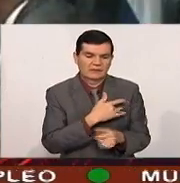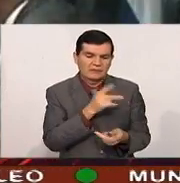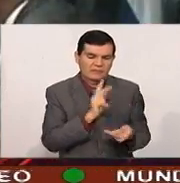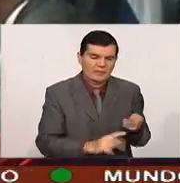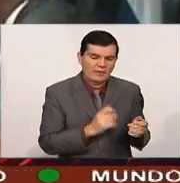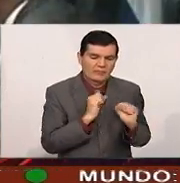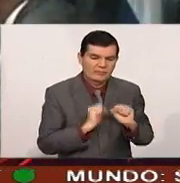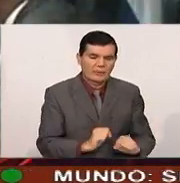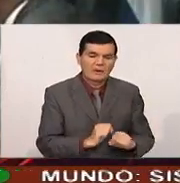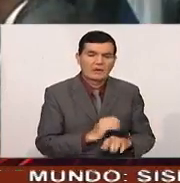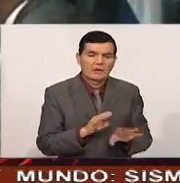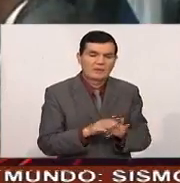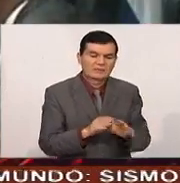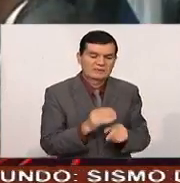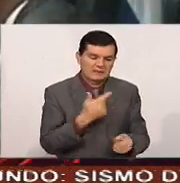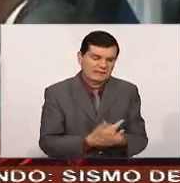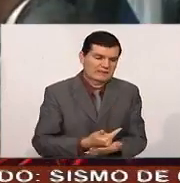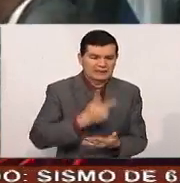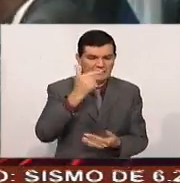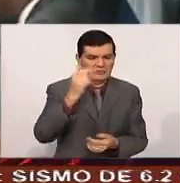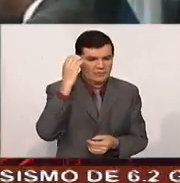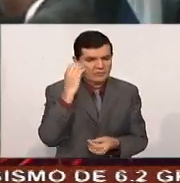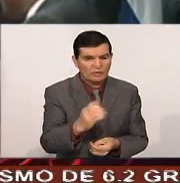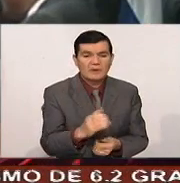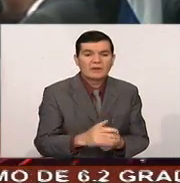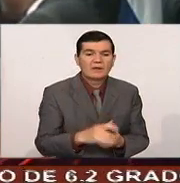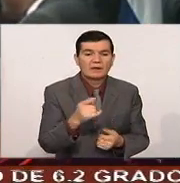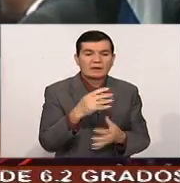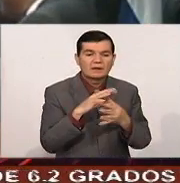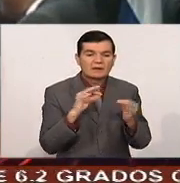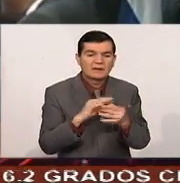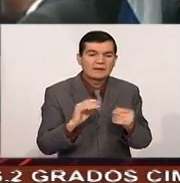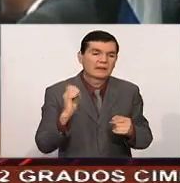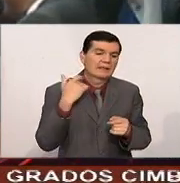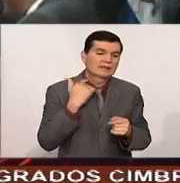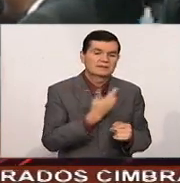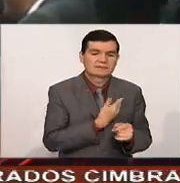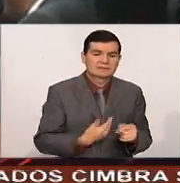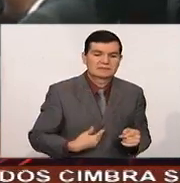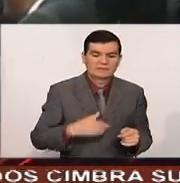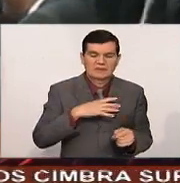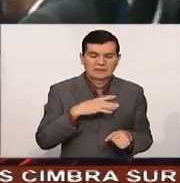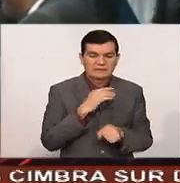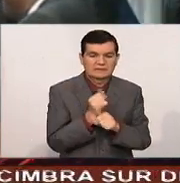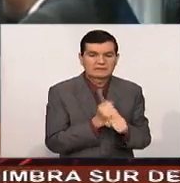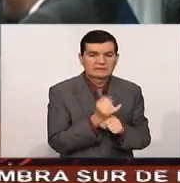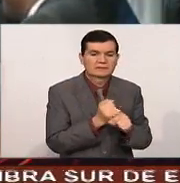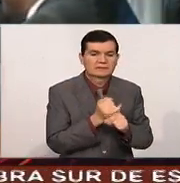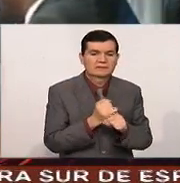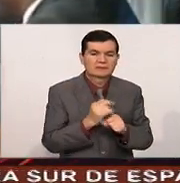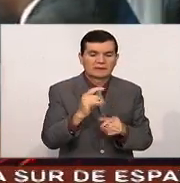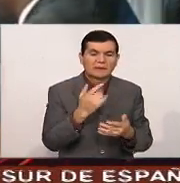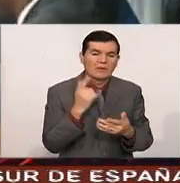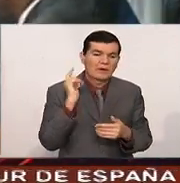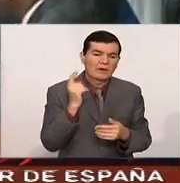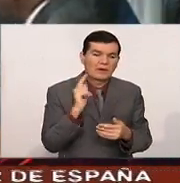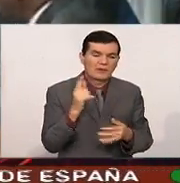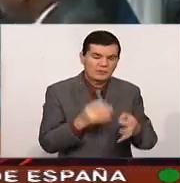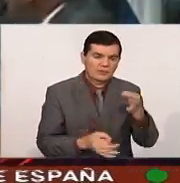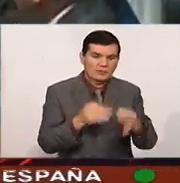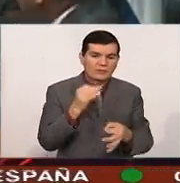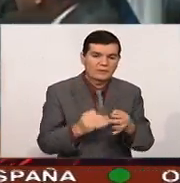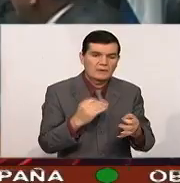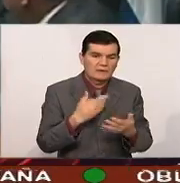que su estado de salud es muy grave y crítico. Cabe señalar que el expresidente se encuentra bajo investigación y a la espera de ser juzgado